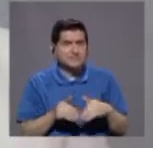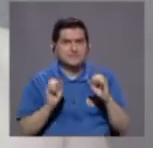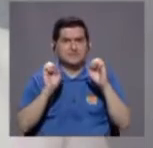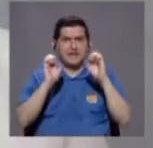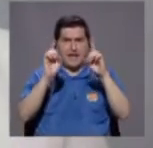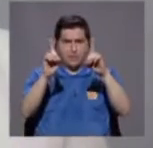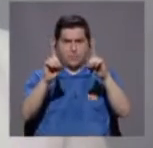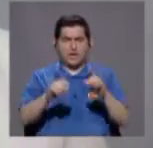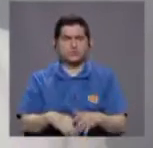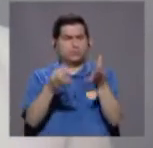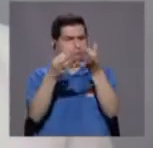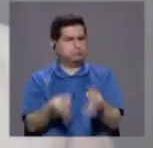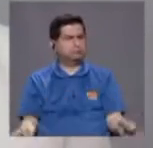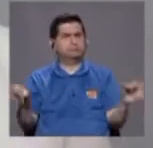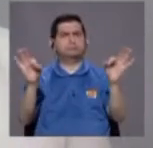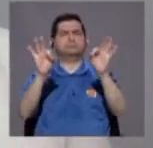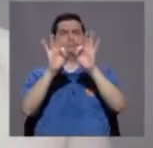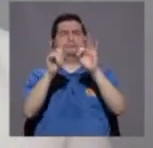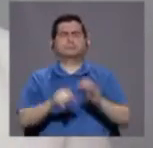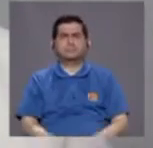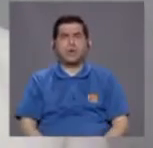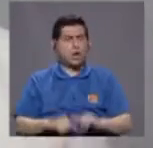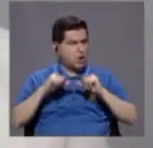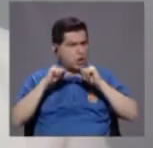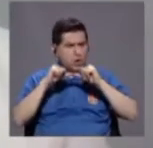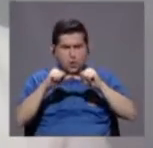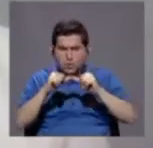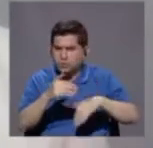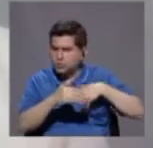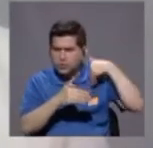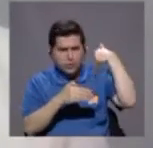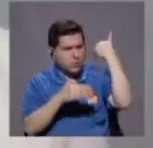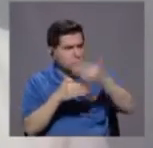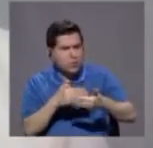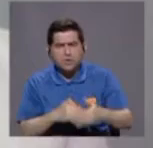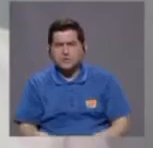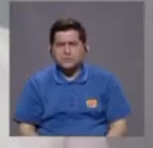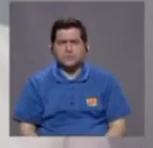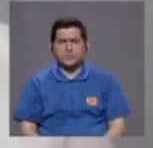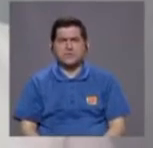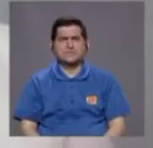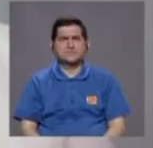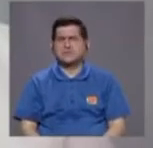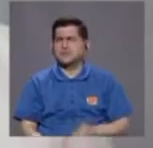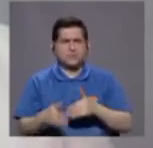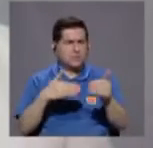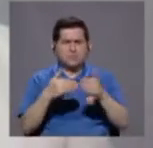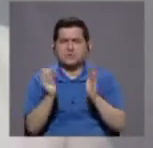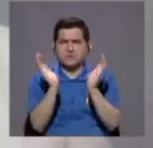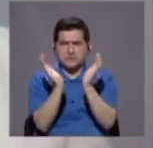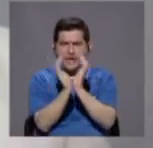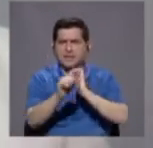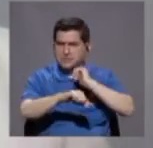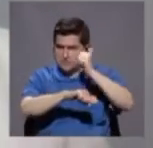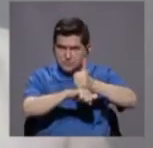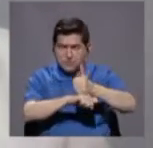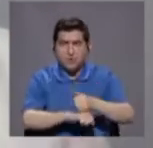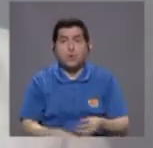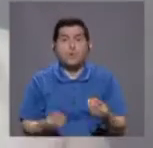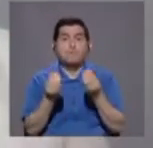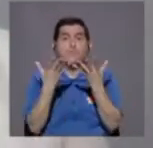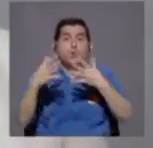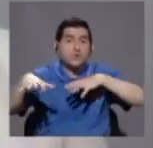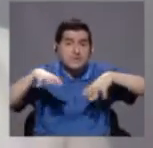educación fue fundamental y lo siguió siendo después de que la caja se creó, en términos de que muchas